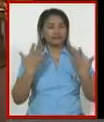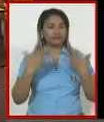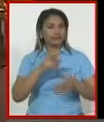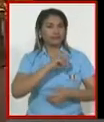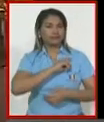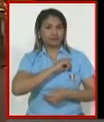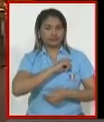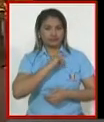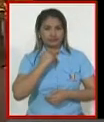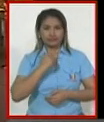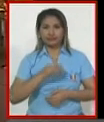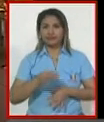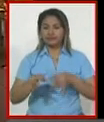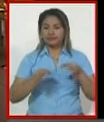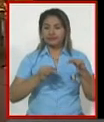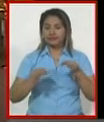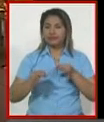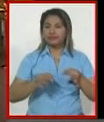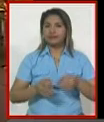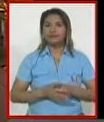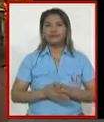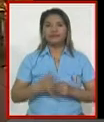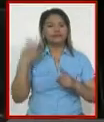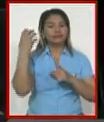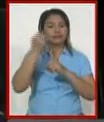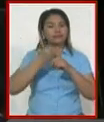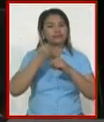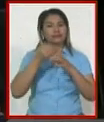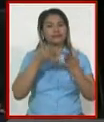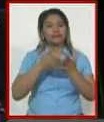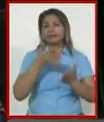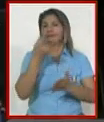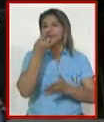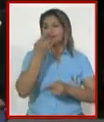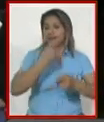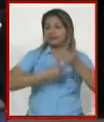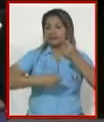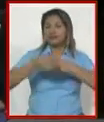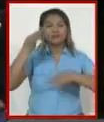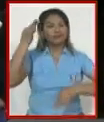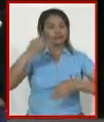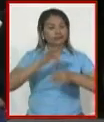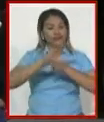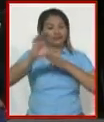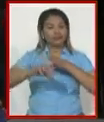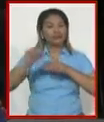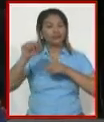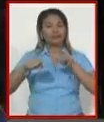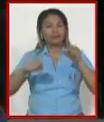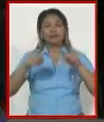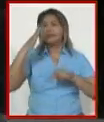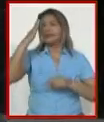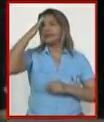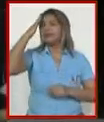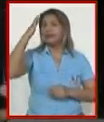efectivos de la lucha contra el narcotráfico, si ha cumplido o no, y por